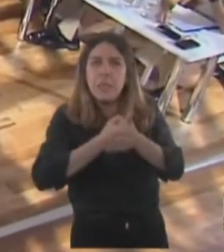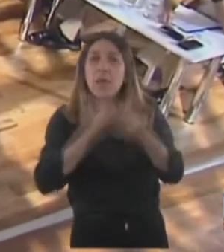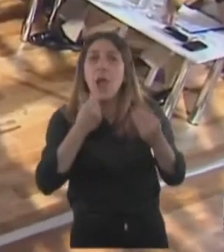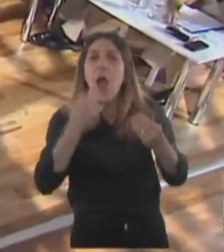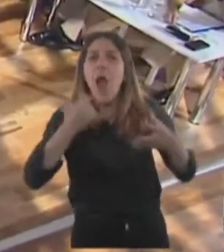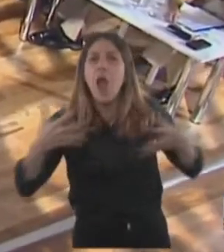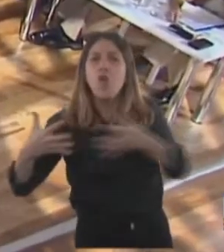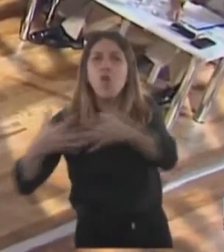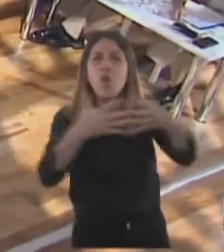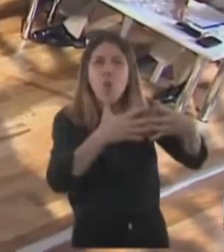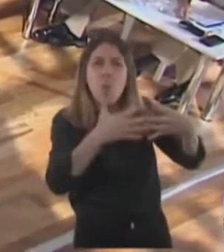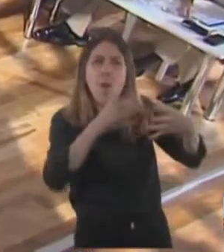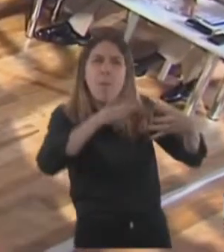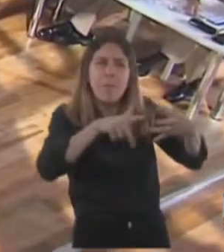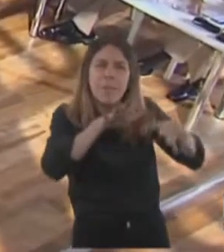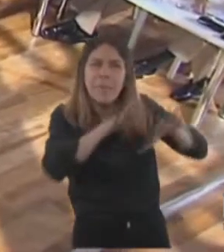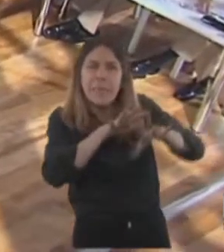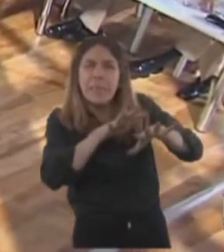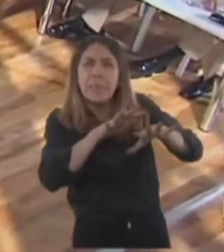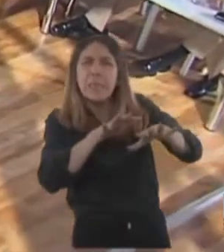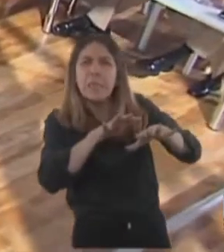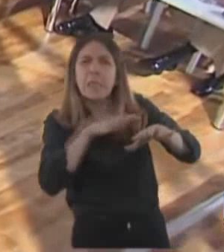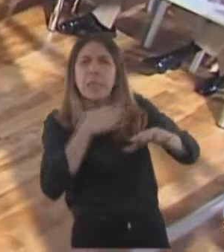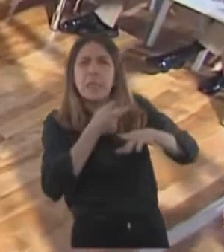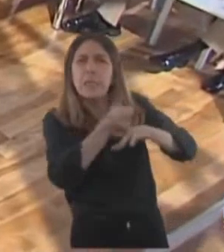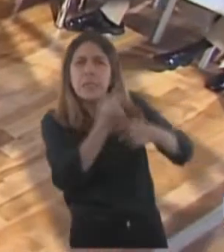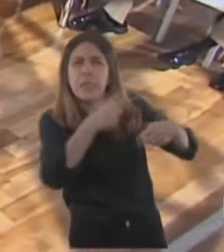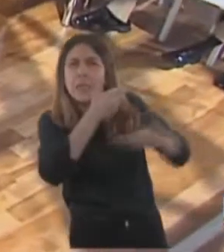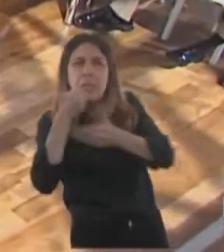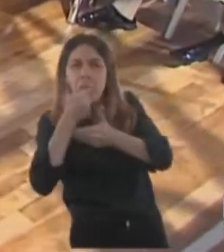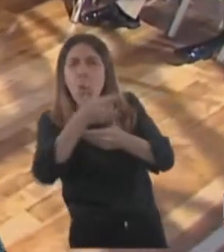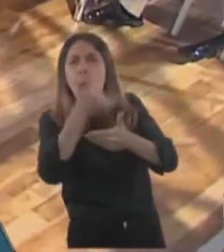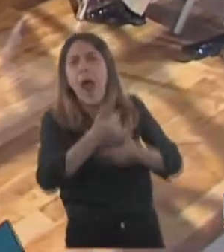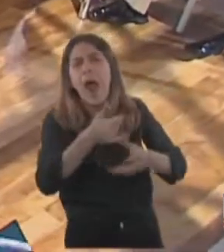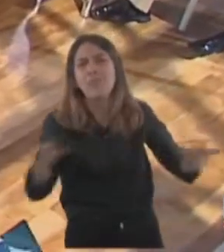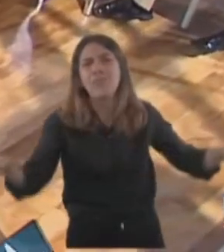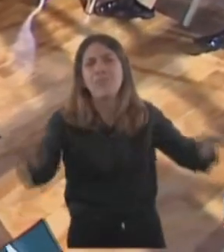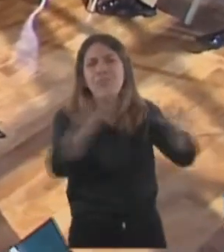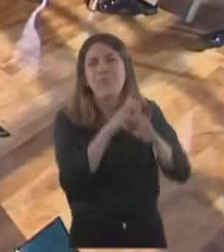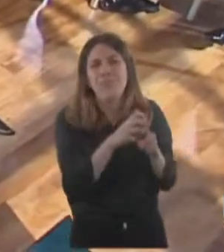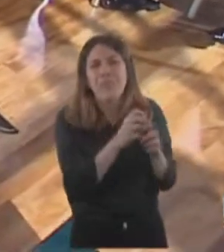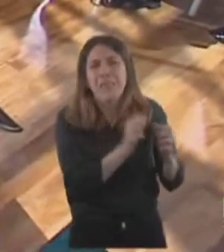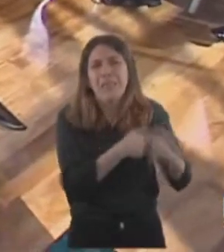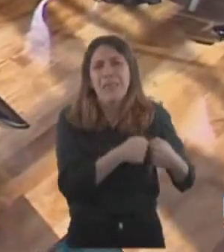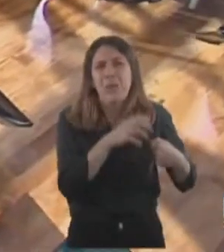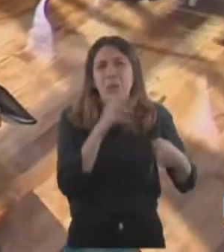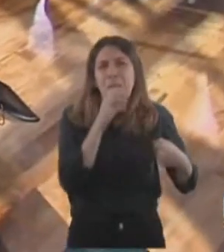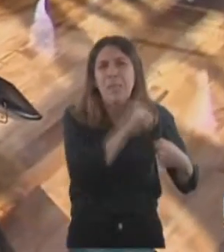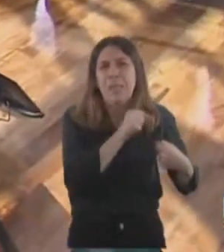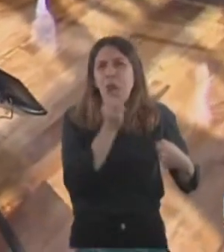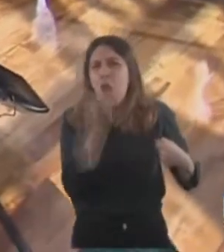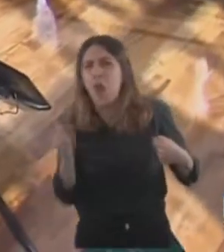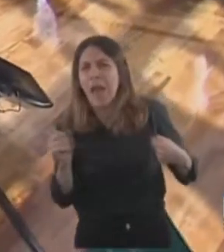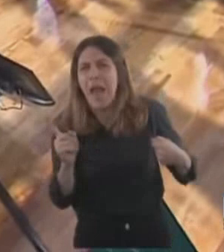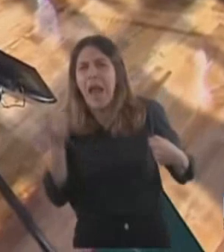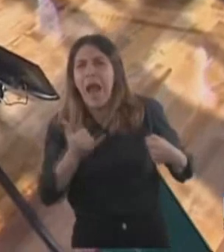presencia de un desafío enorme, donde se mueve mucho dinero, donde se lava mucho dinero, donde se mueve